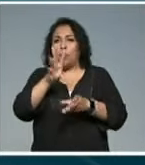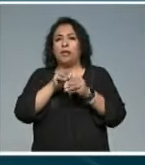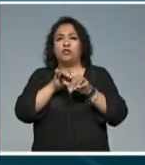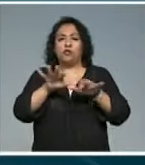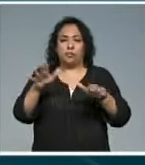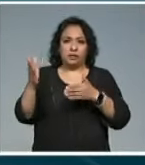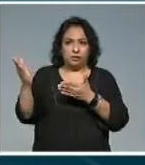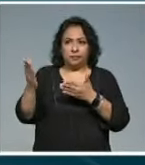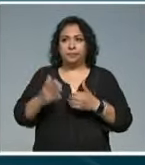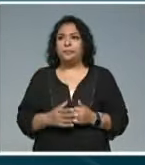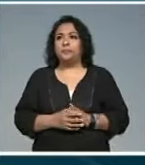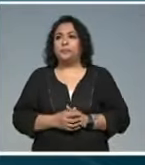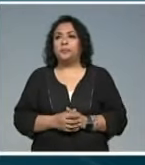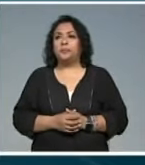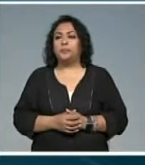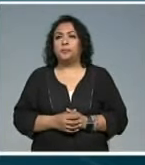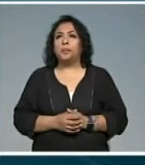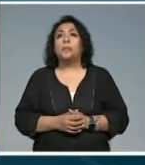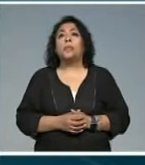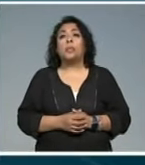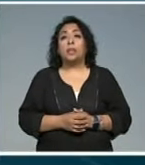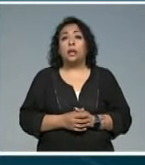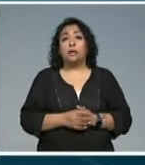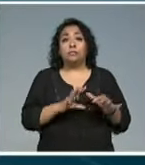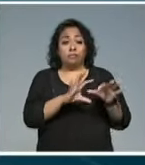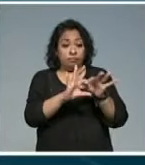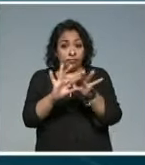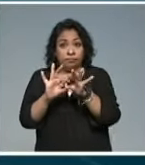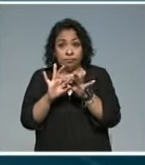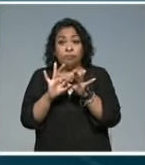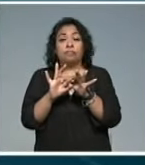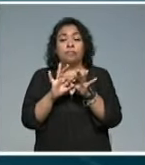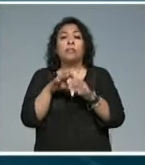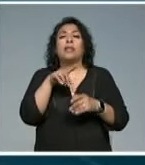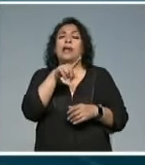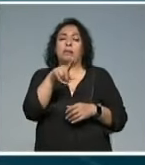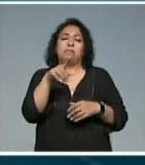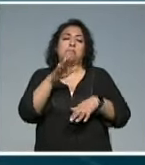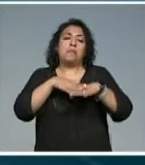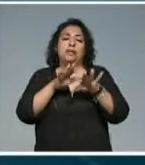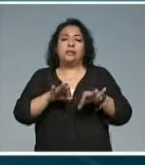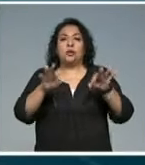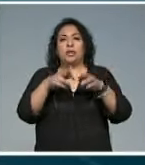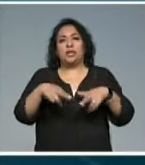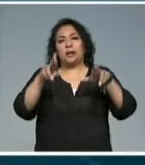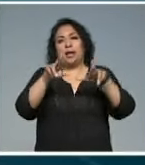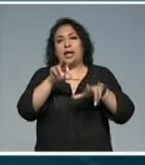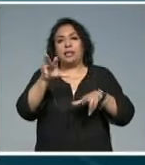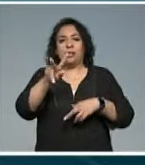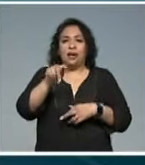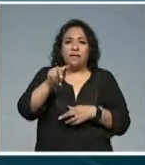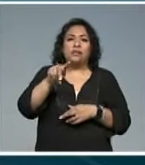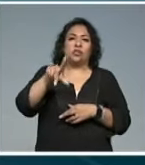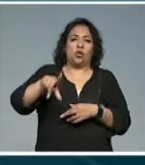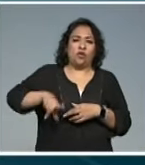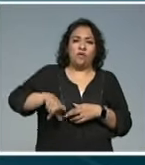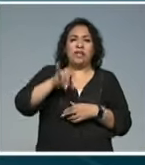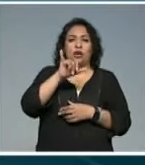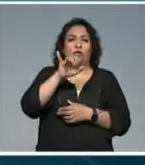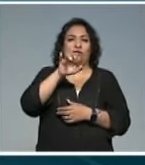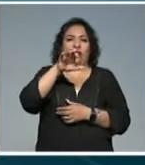completo. Vamos para allá. Las alianzas tienen que estar... Los máximos representantes de las televisiones públicas